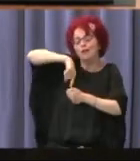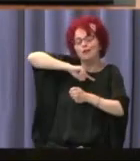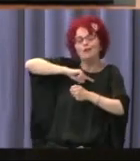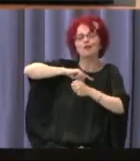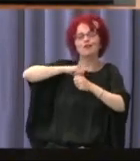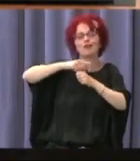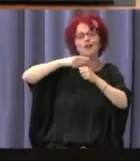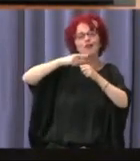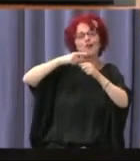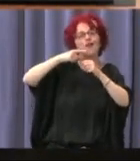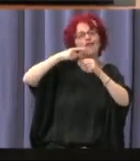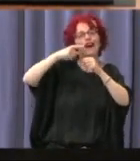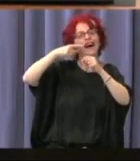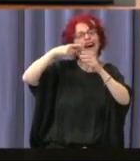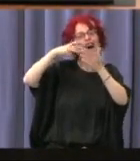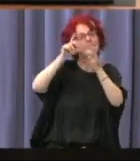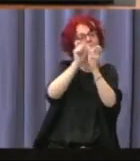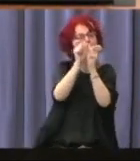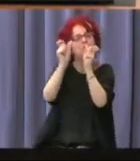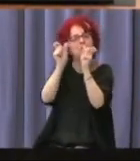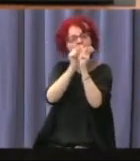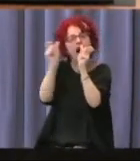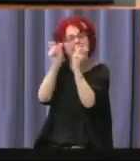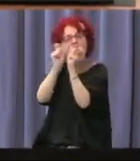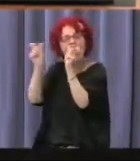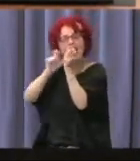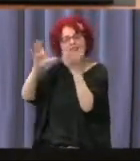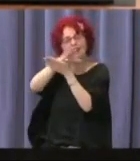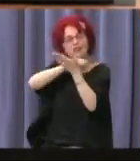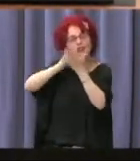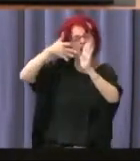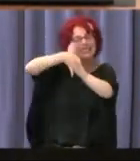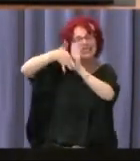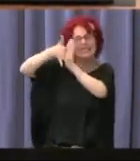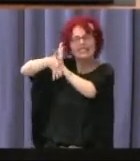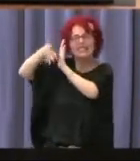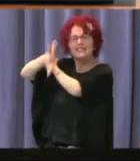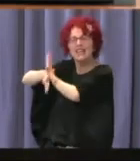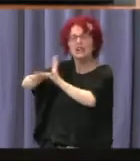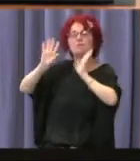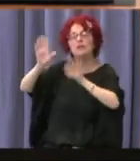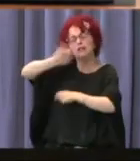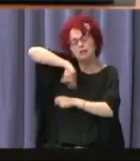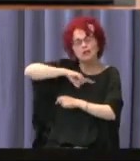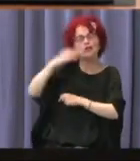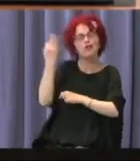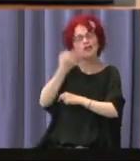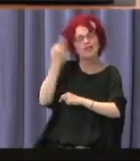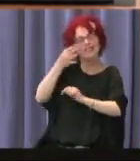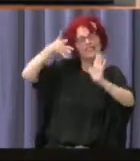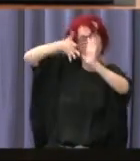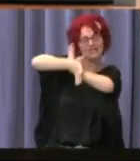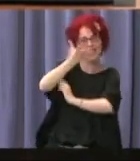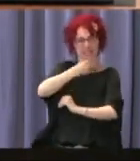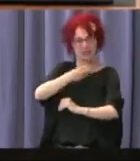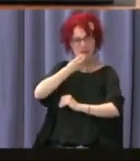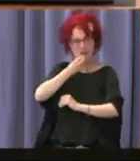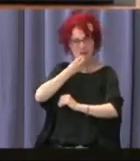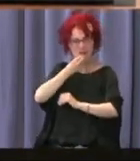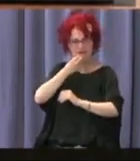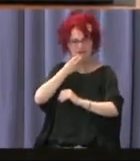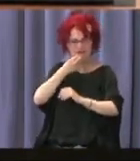del diccionario, que es todas las palabras que se usan, pero explicando qué uso se les da, nos guste o no nos guste.